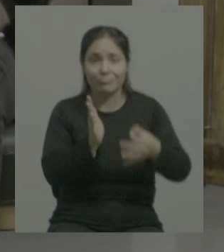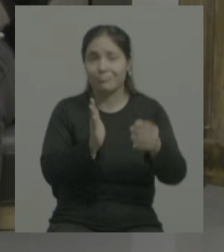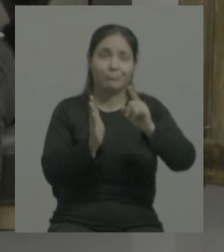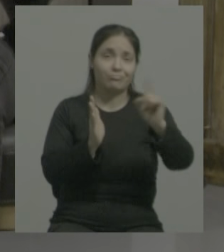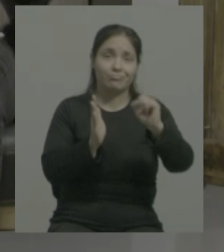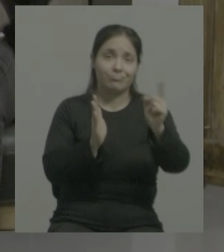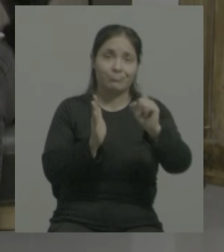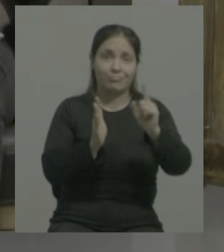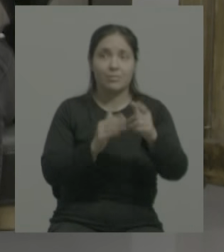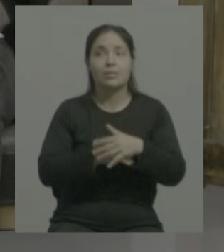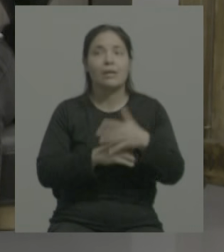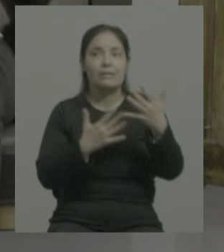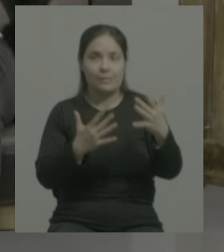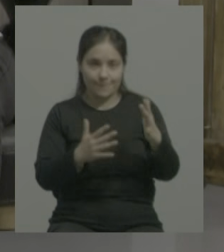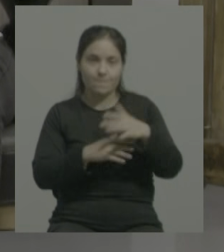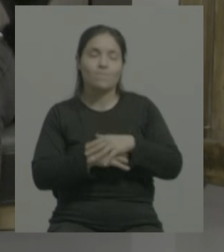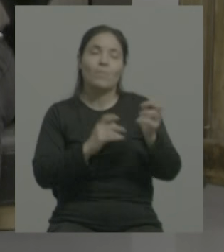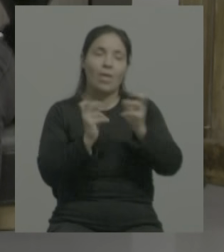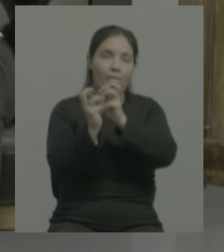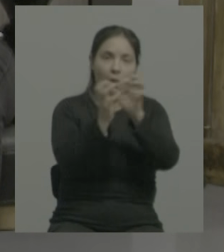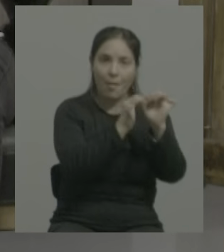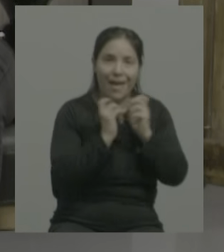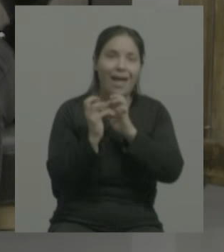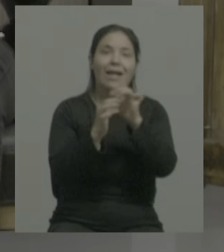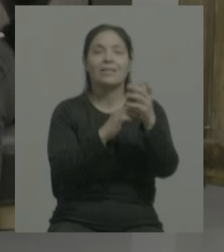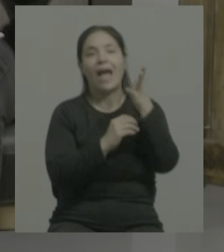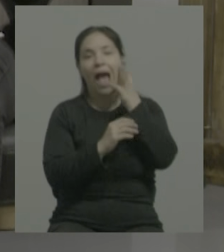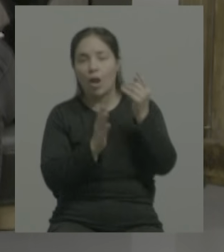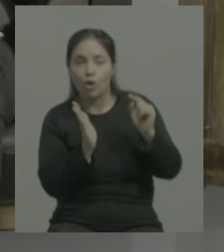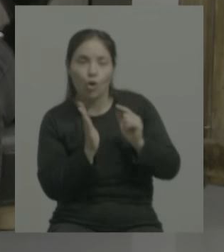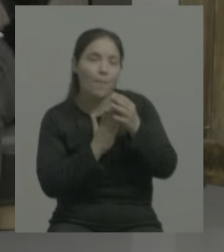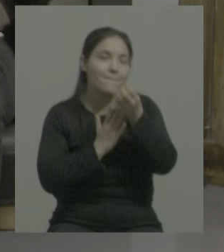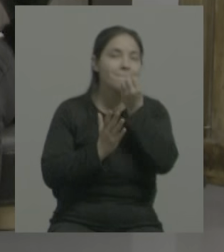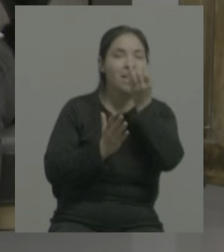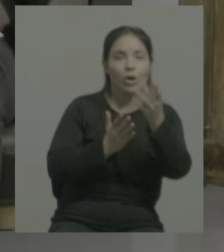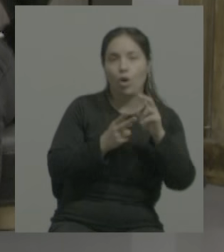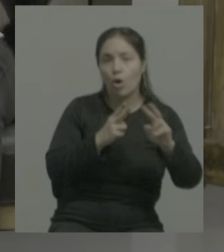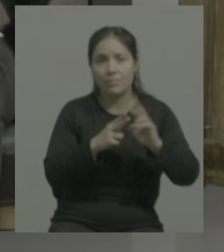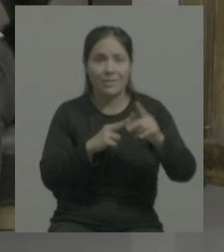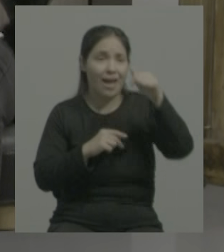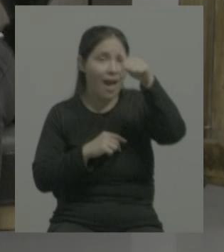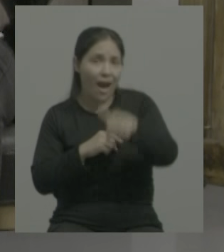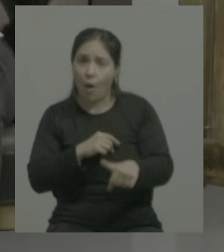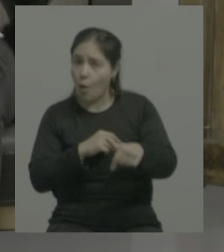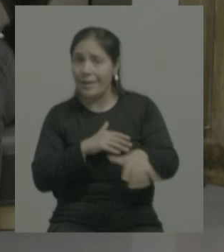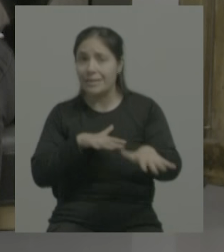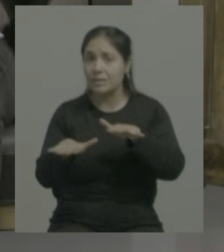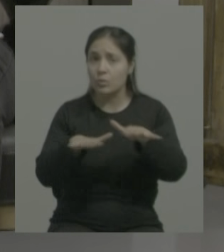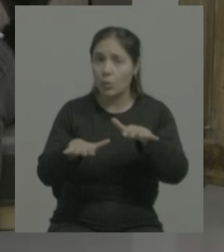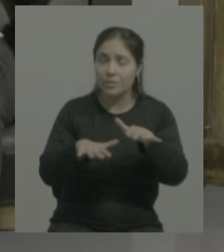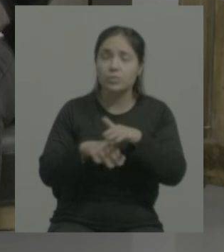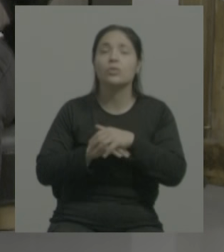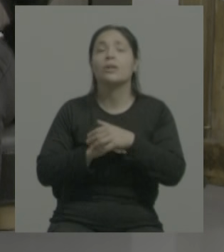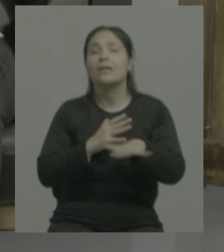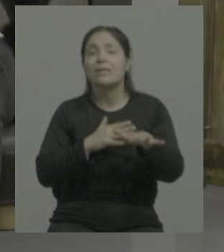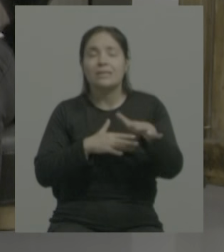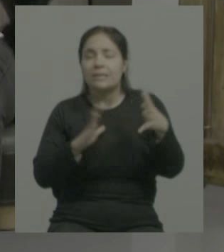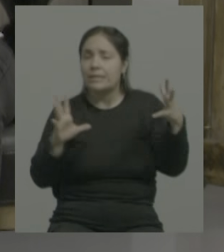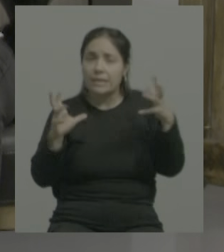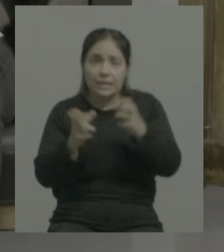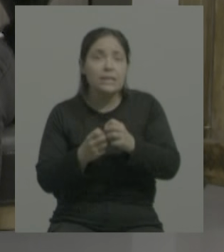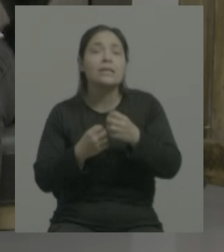vos decías, bueno, está bien, la vamos a discutir, tratemos de mejorar. Creo que en este momento estamos en una situación bastante